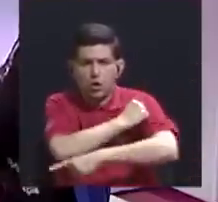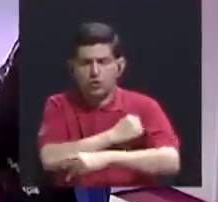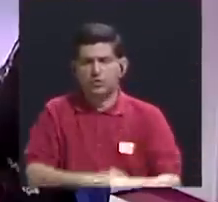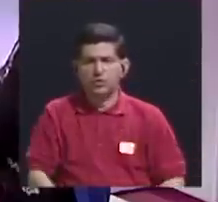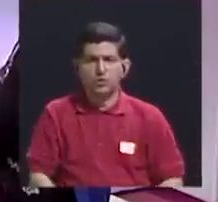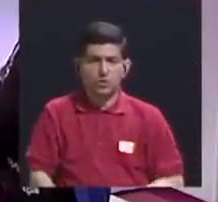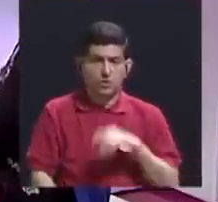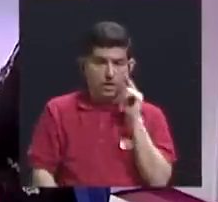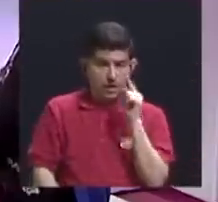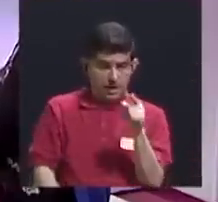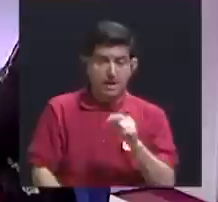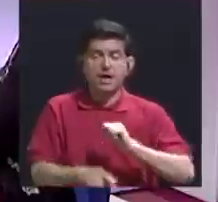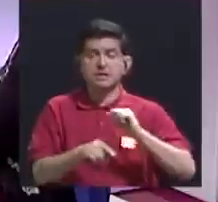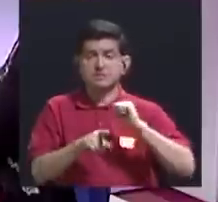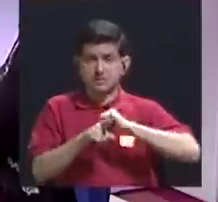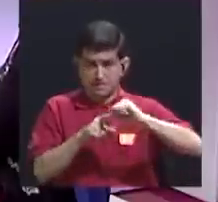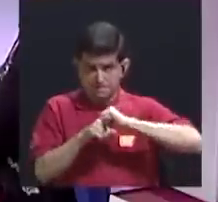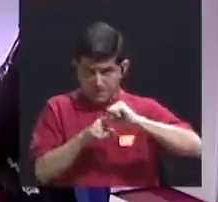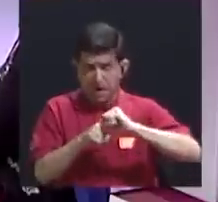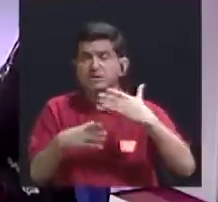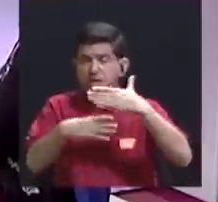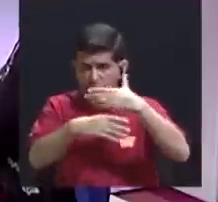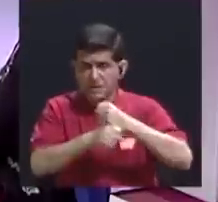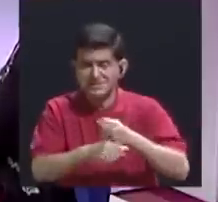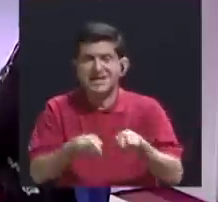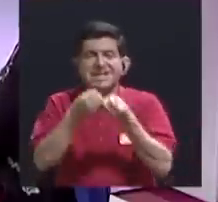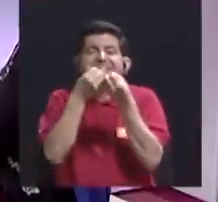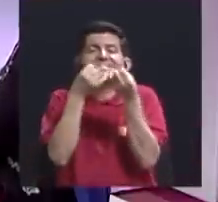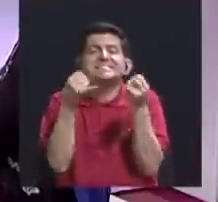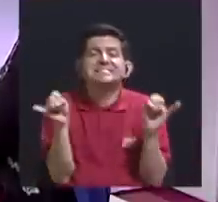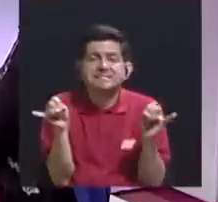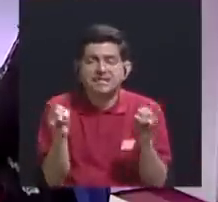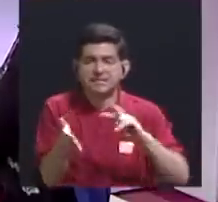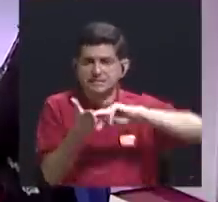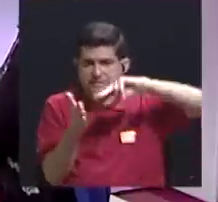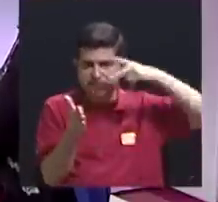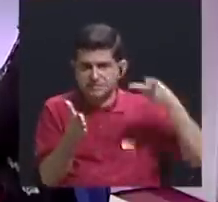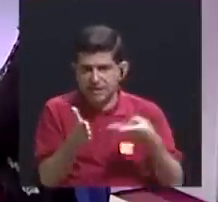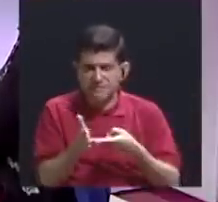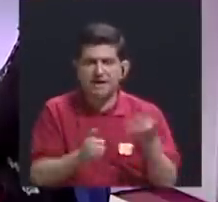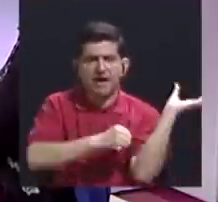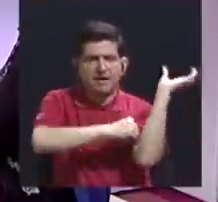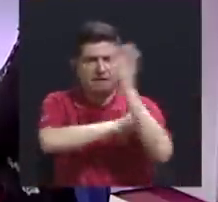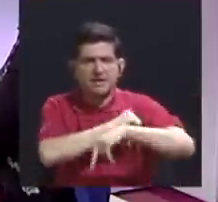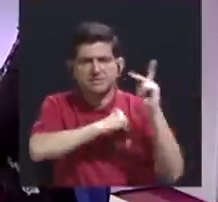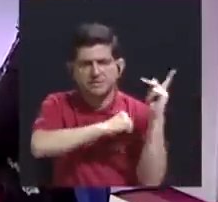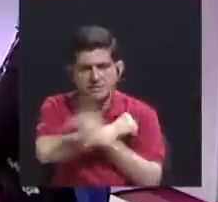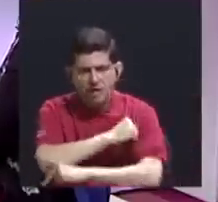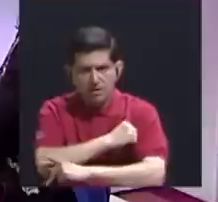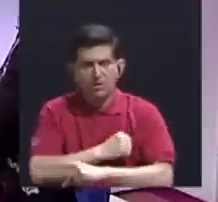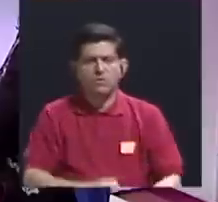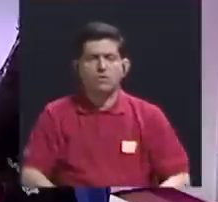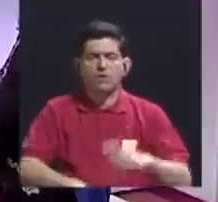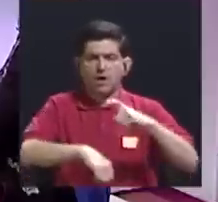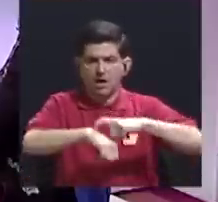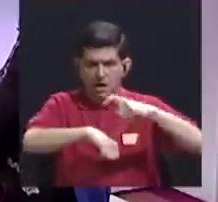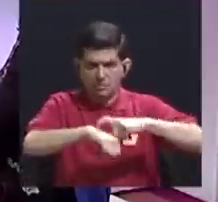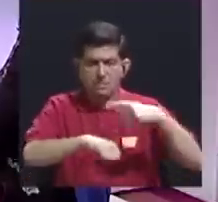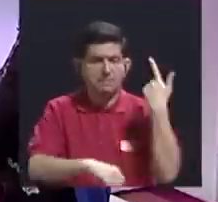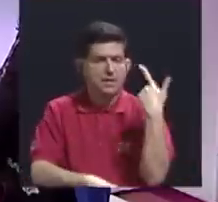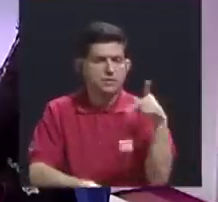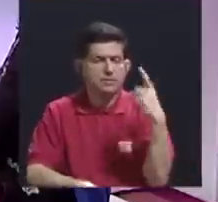que se practica sin ser penado a las cuando corre